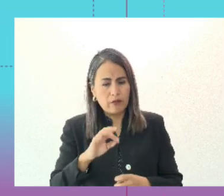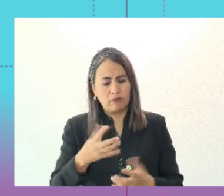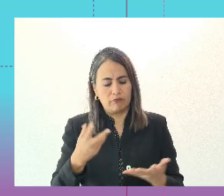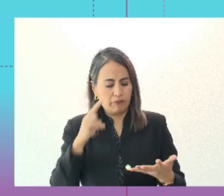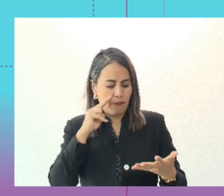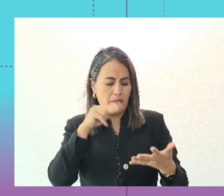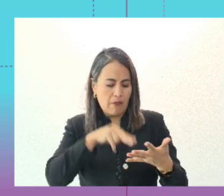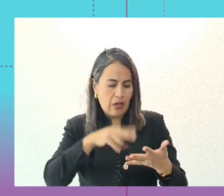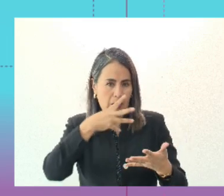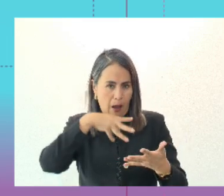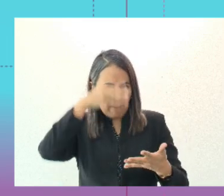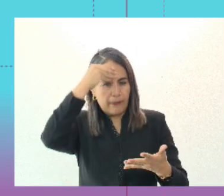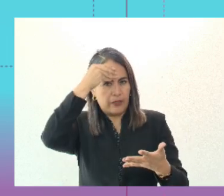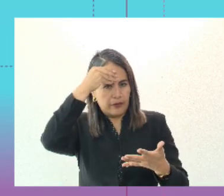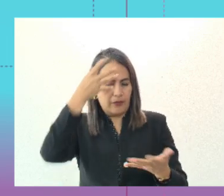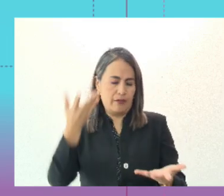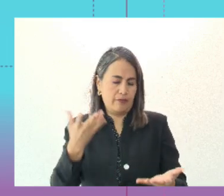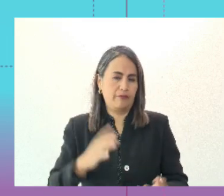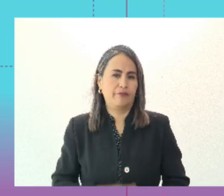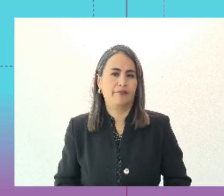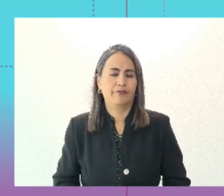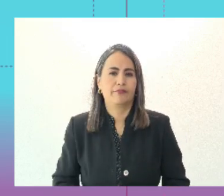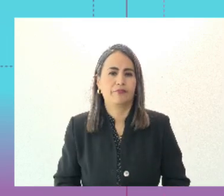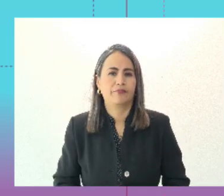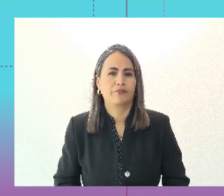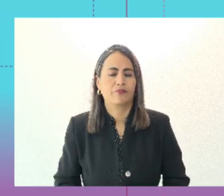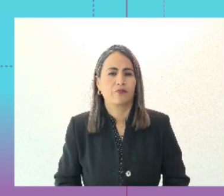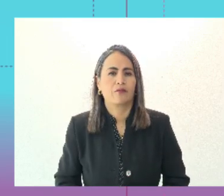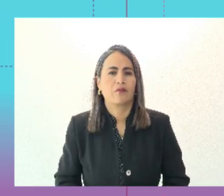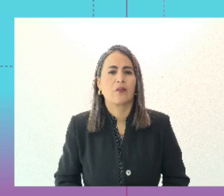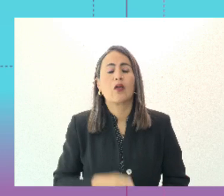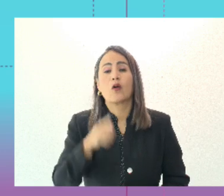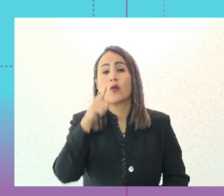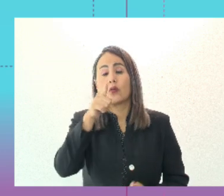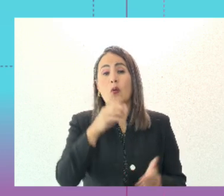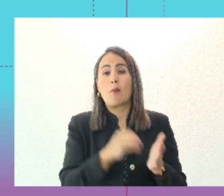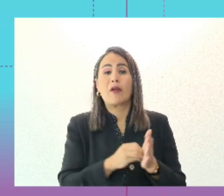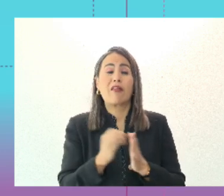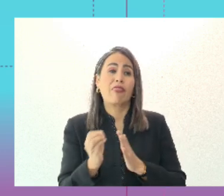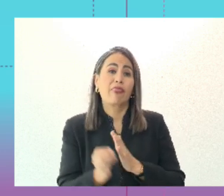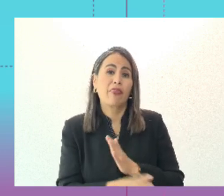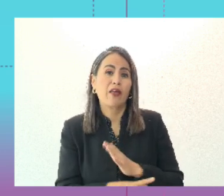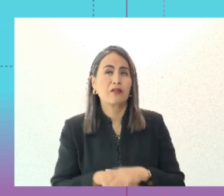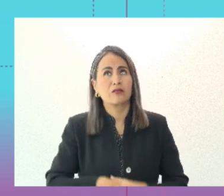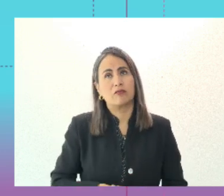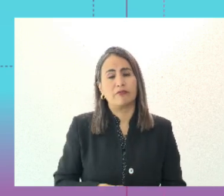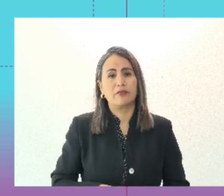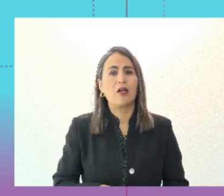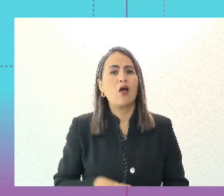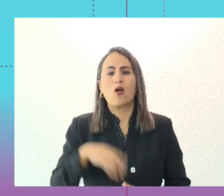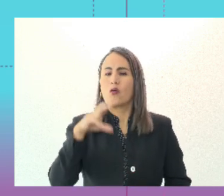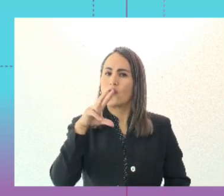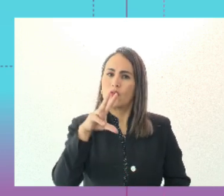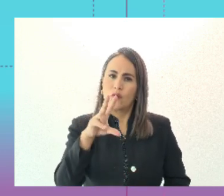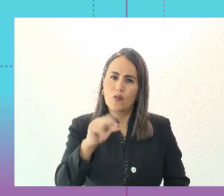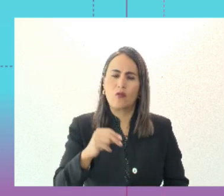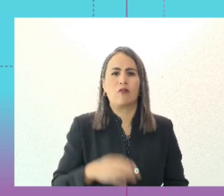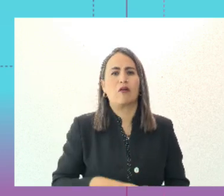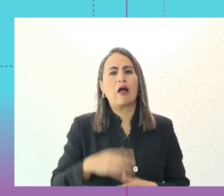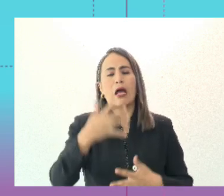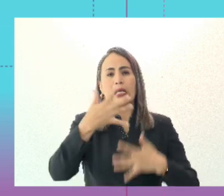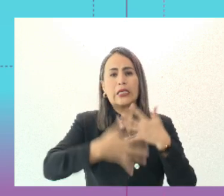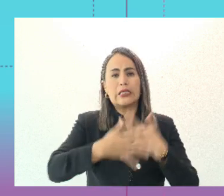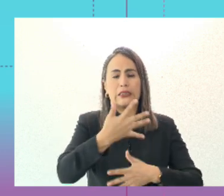Entonces, ya no tienes atoria de archivos para que te pueda atender las 24 horas, que no podemos atender las 24 horas, somos 28 para más de